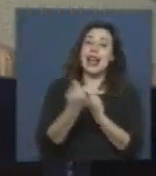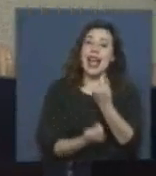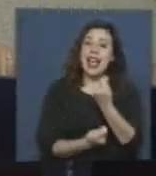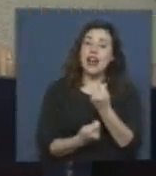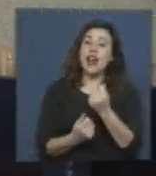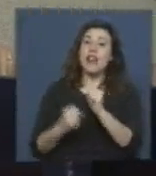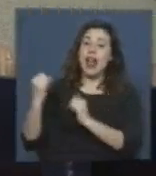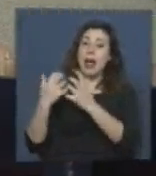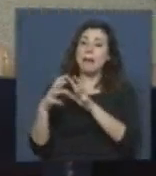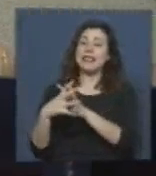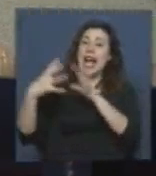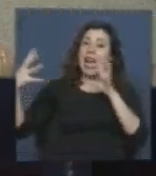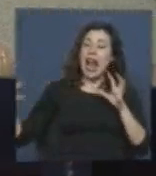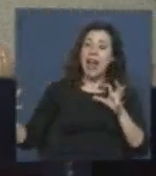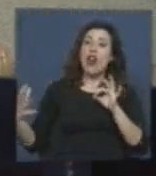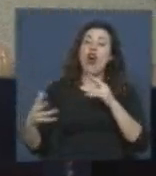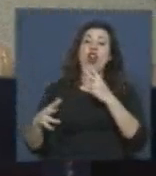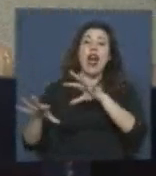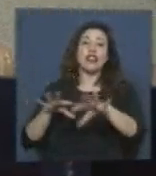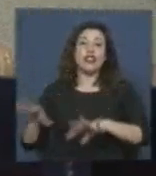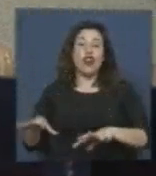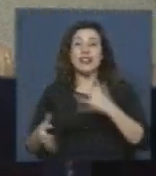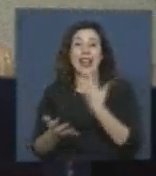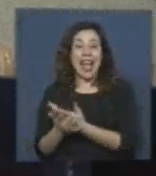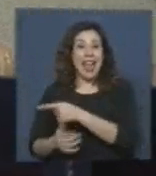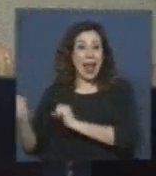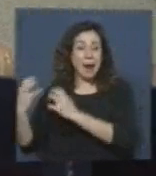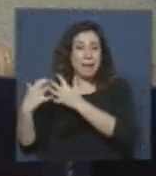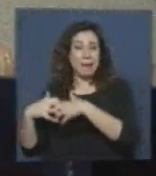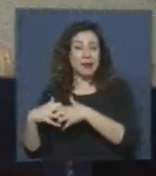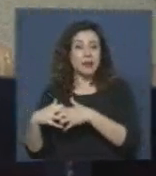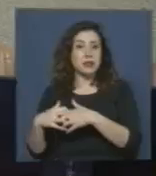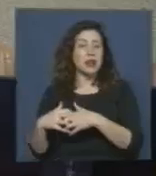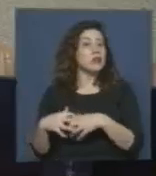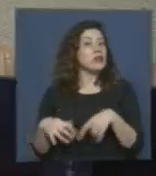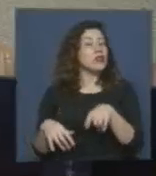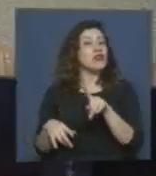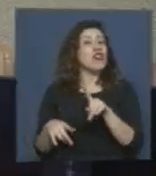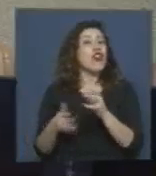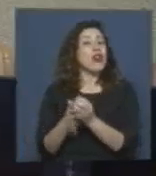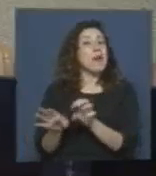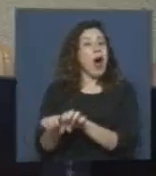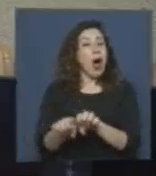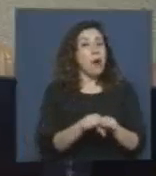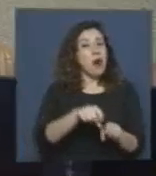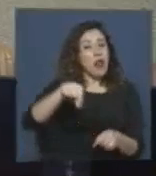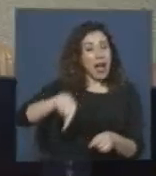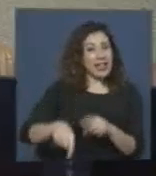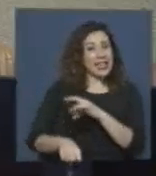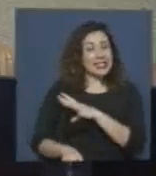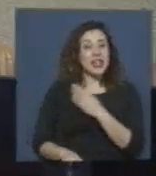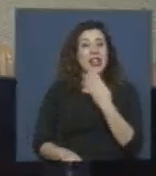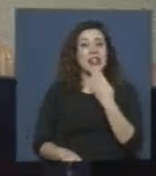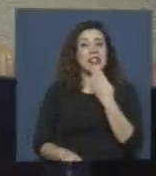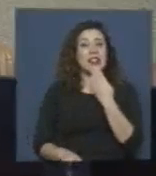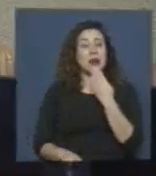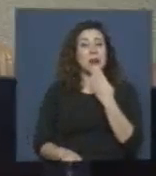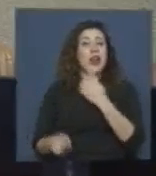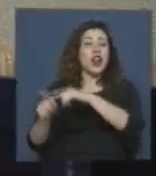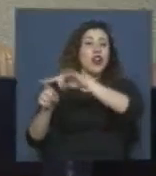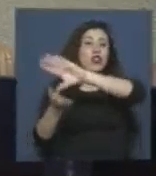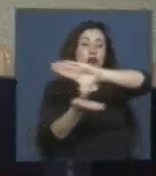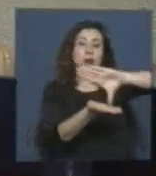gran empresariado o su patrimonio? Al respecto, no hay consenso ni en nuestro país ni en la órbita